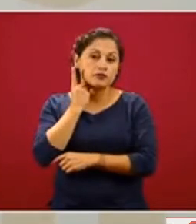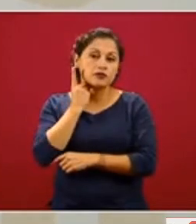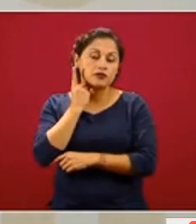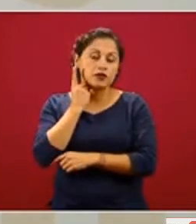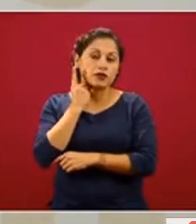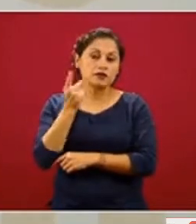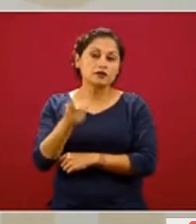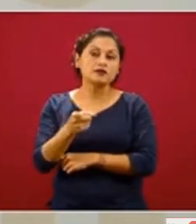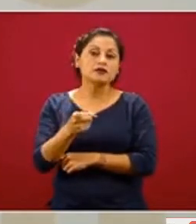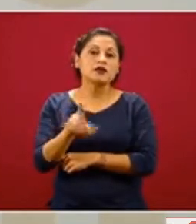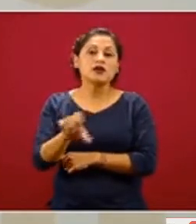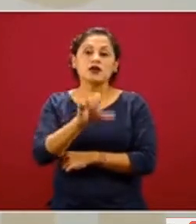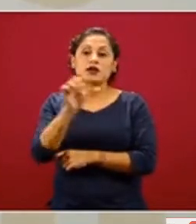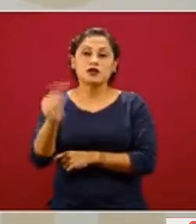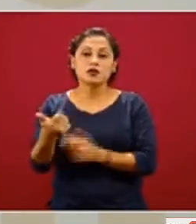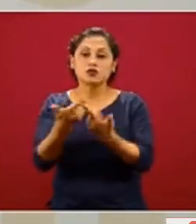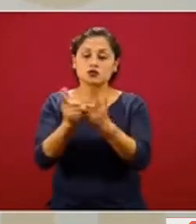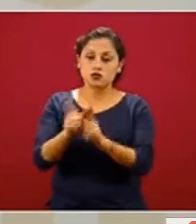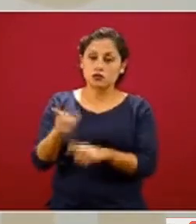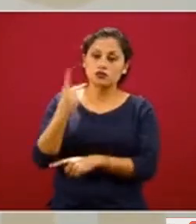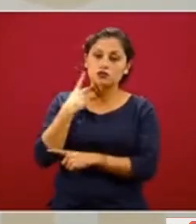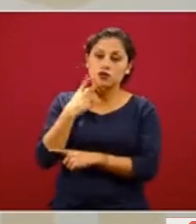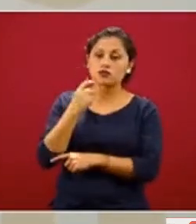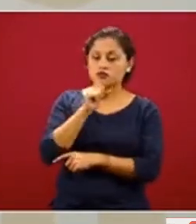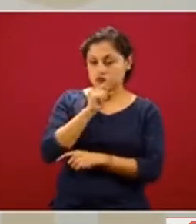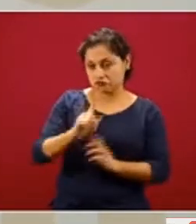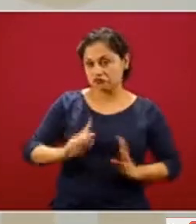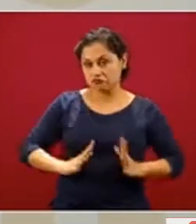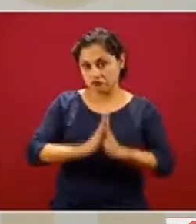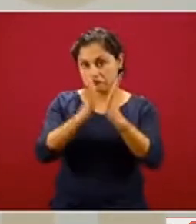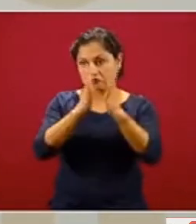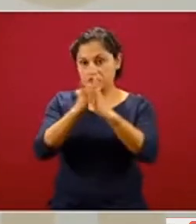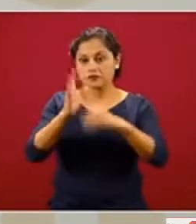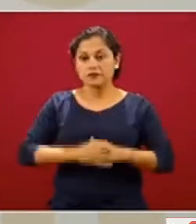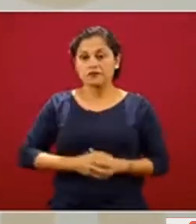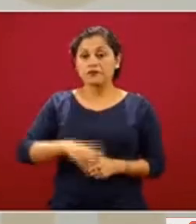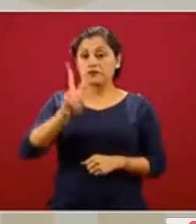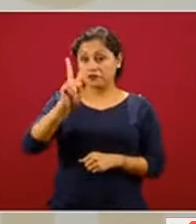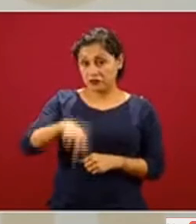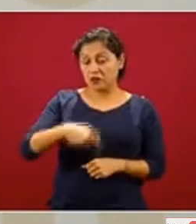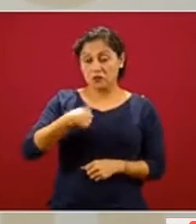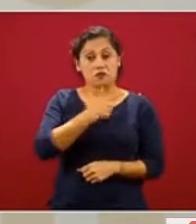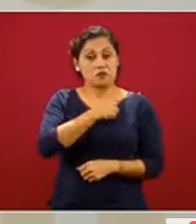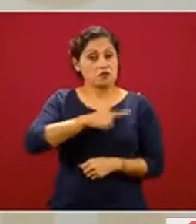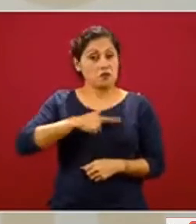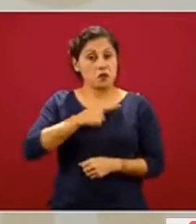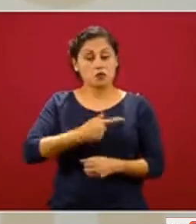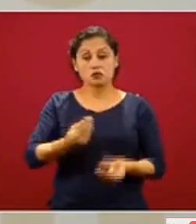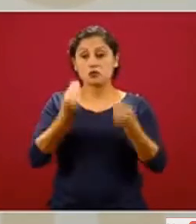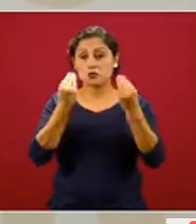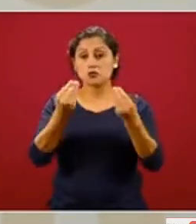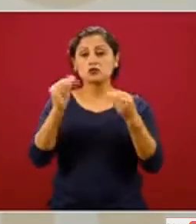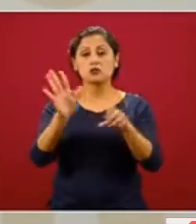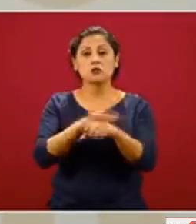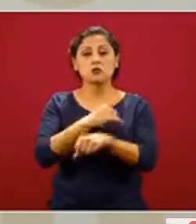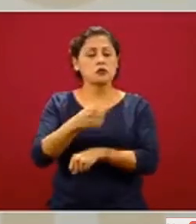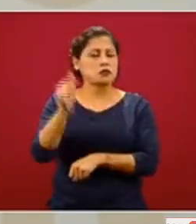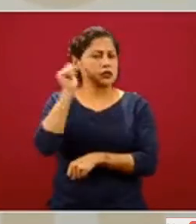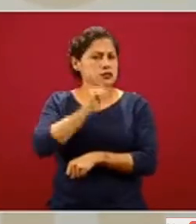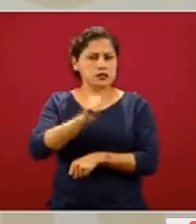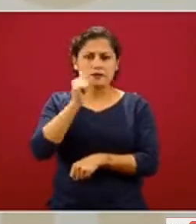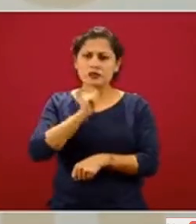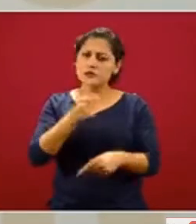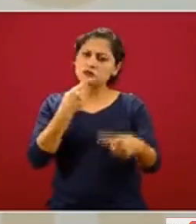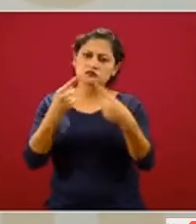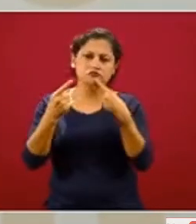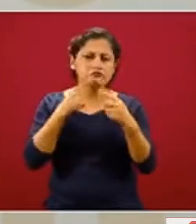representantes de fracciones parlamentarias. Fue un diálogo que a mí me gustó mucho, la verdad es que me pareció siempre productivo, como se los dije a